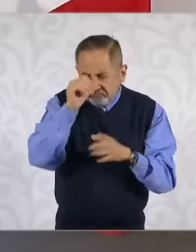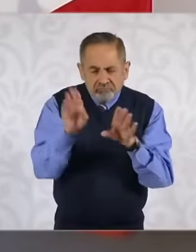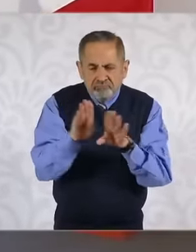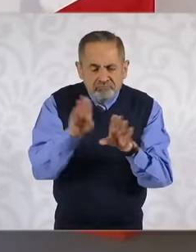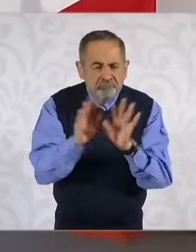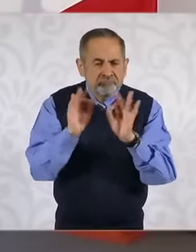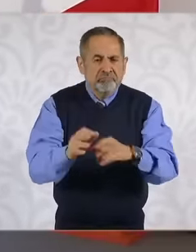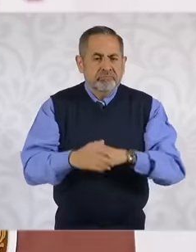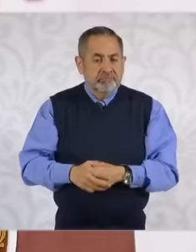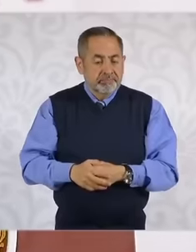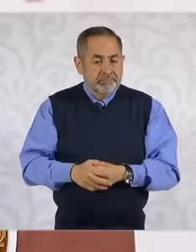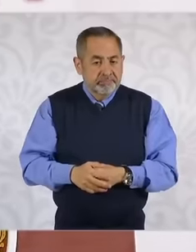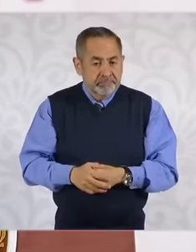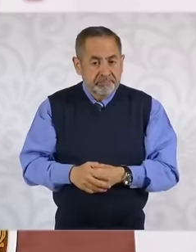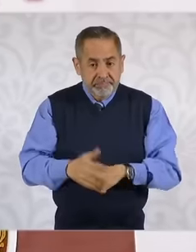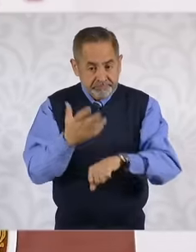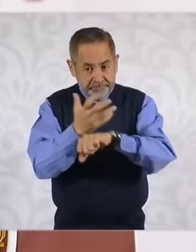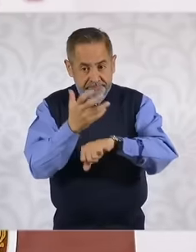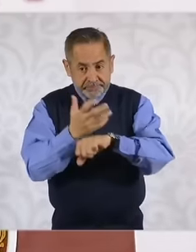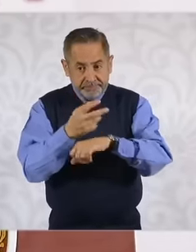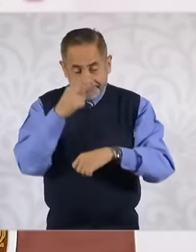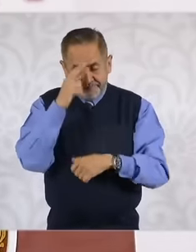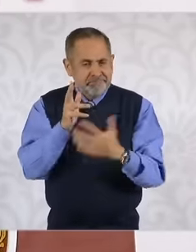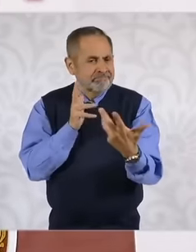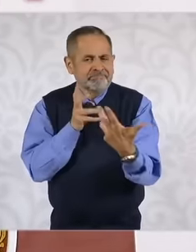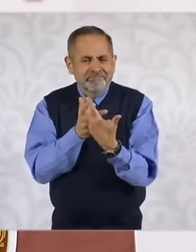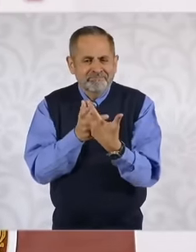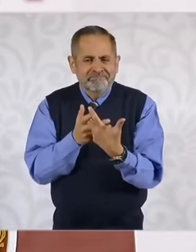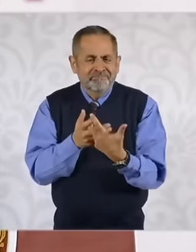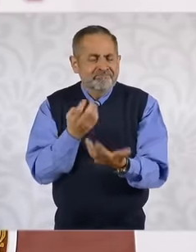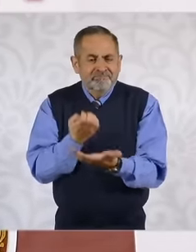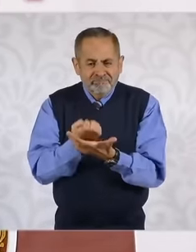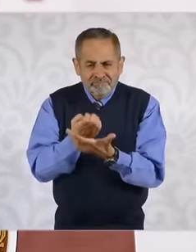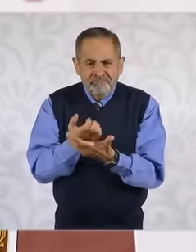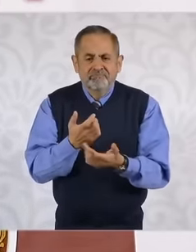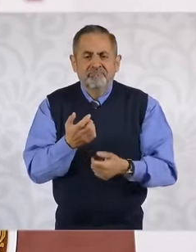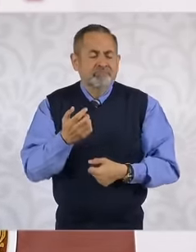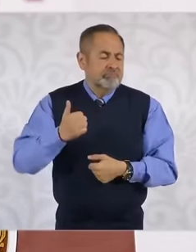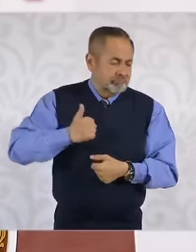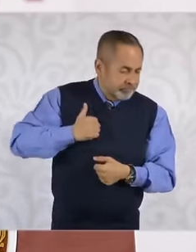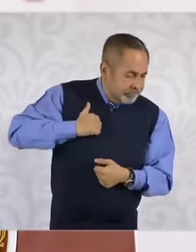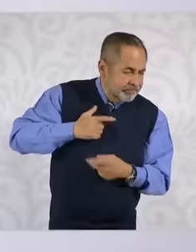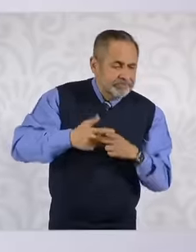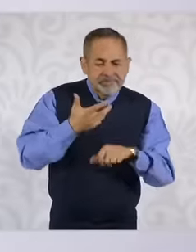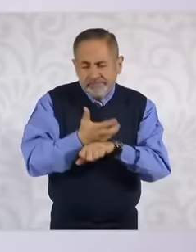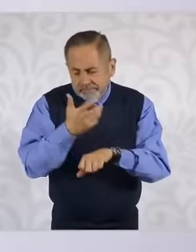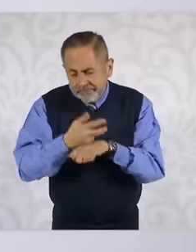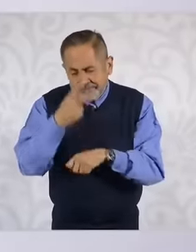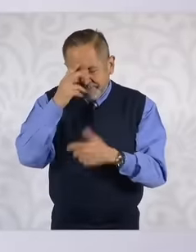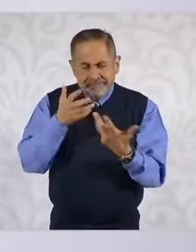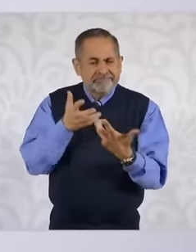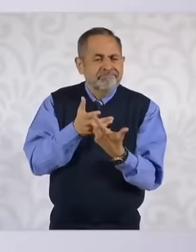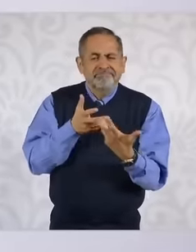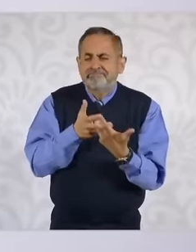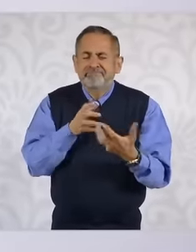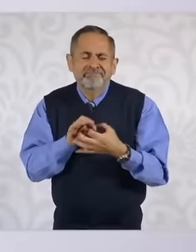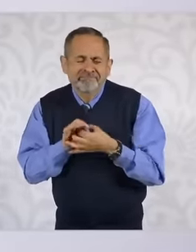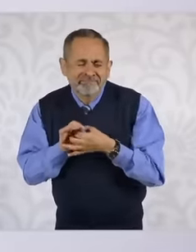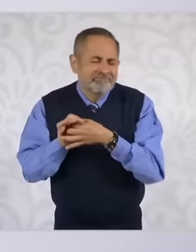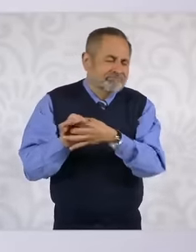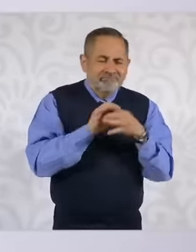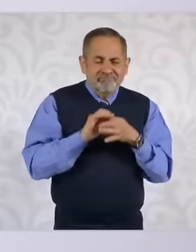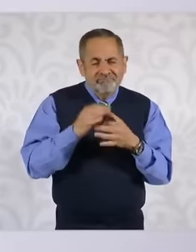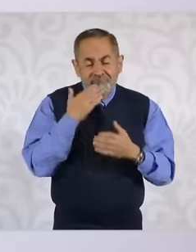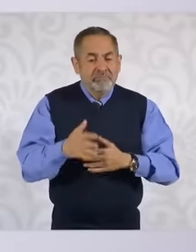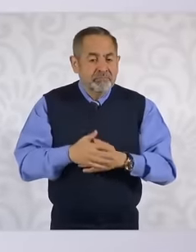Nuestras economías tienen mucha integración, Canadá, Estados Unidos, México. Y yo lo dije